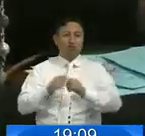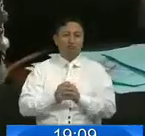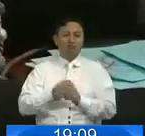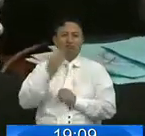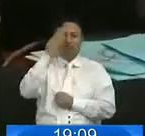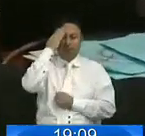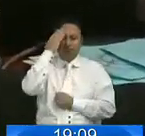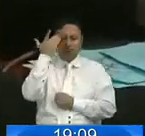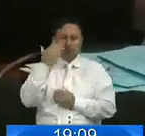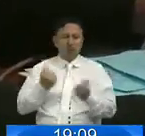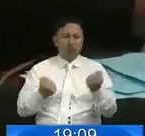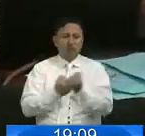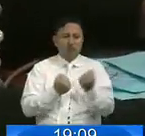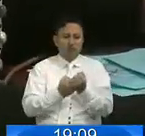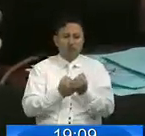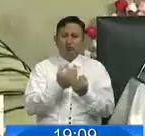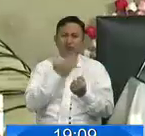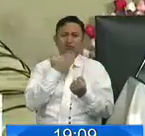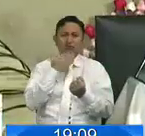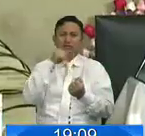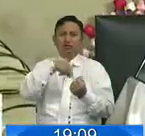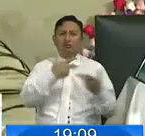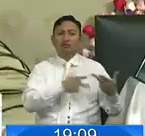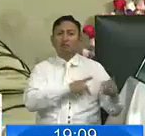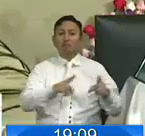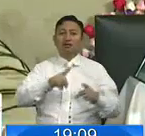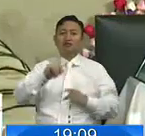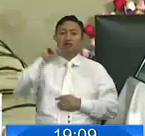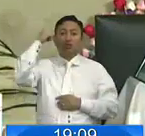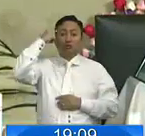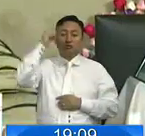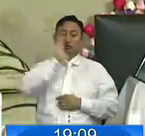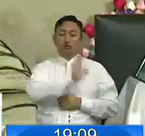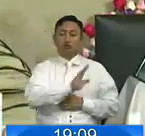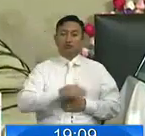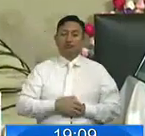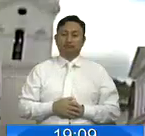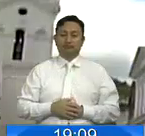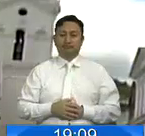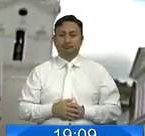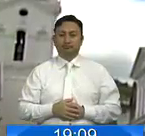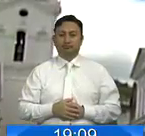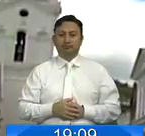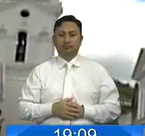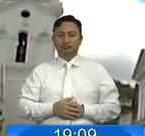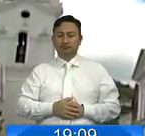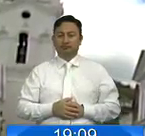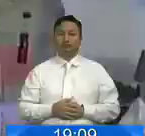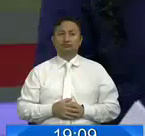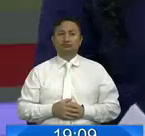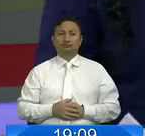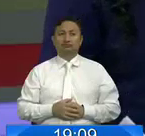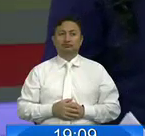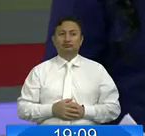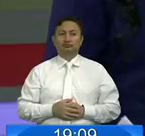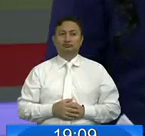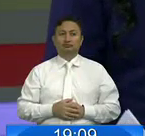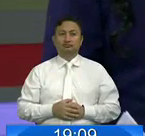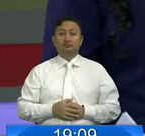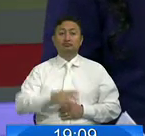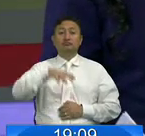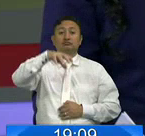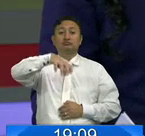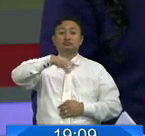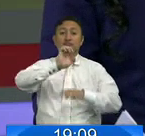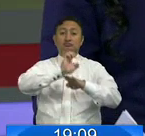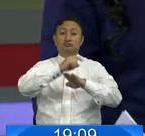se puede apoyar de la mejor manera el plan de política del gobierno, informó Edison Saavedra. El Estado